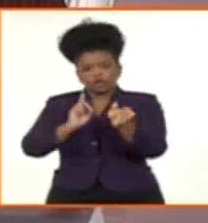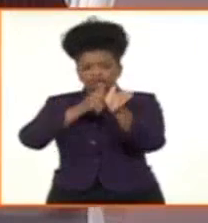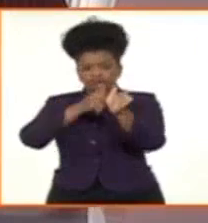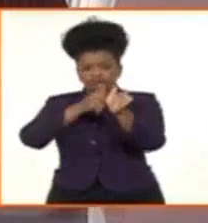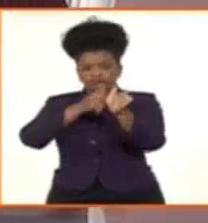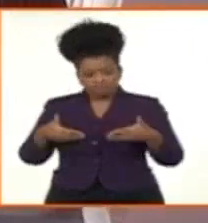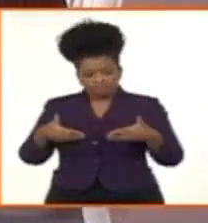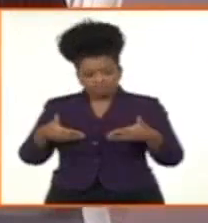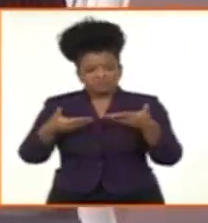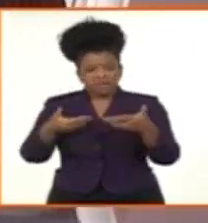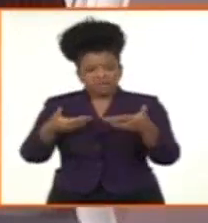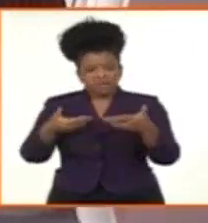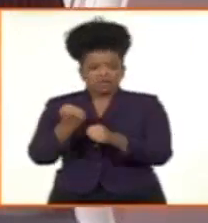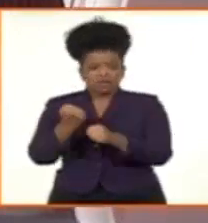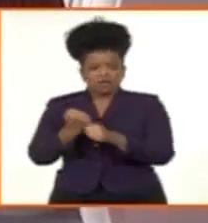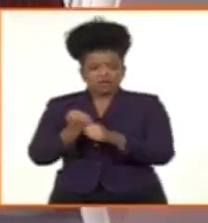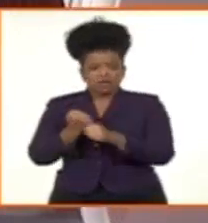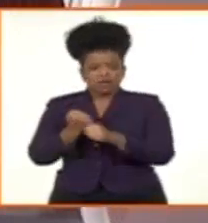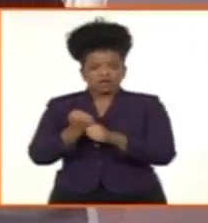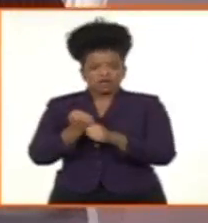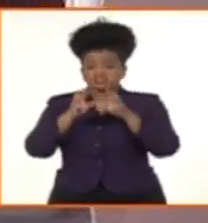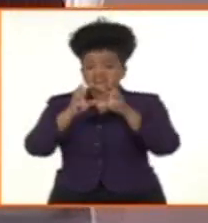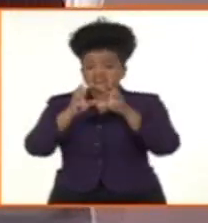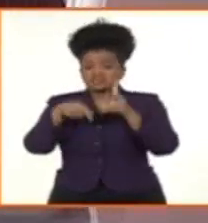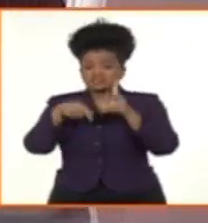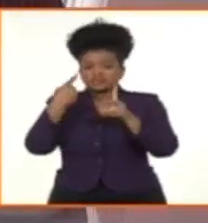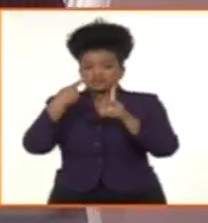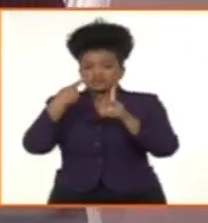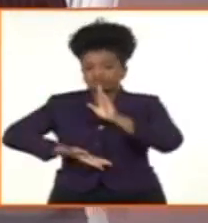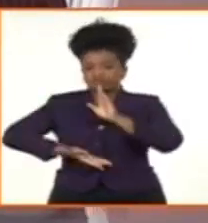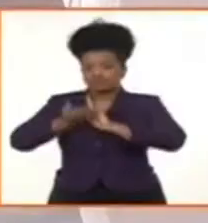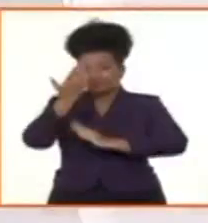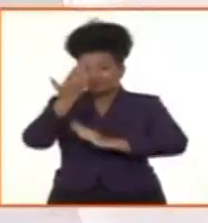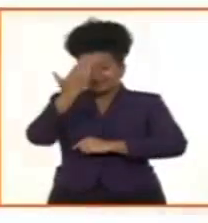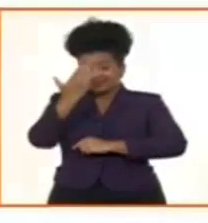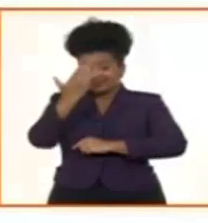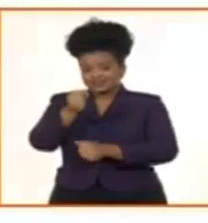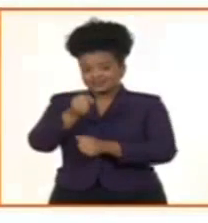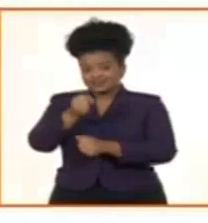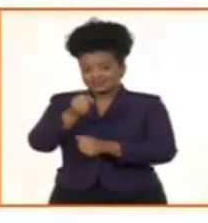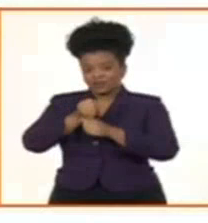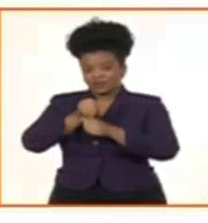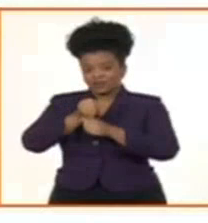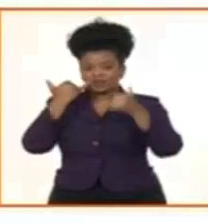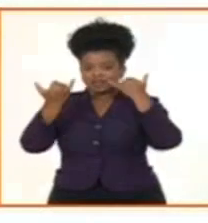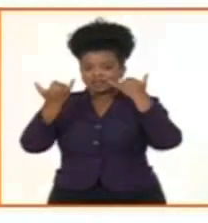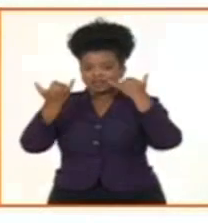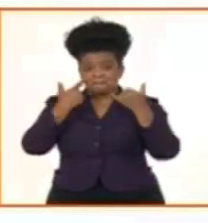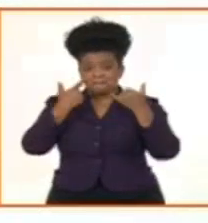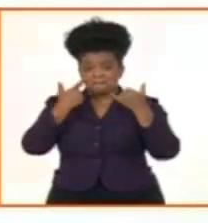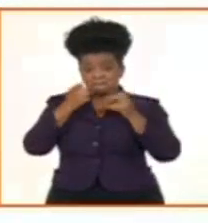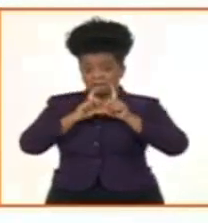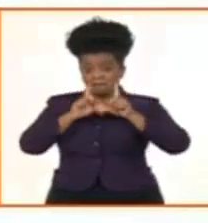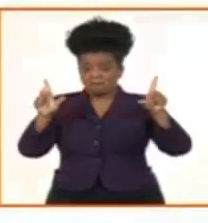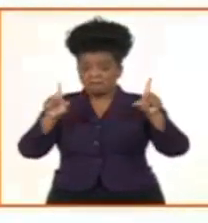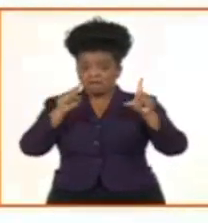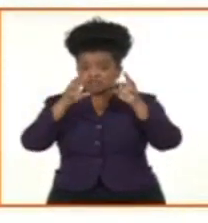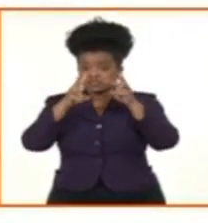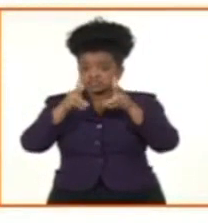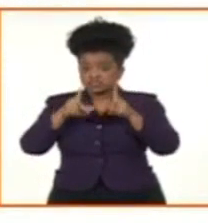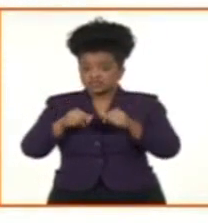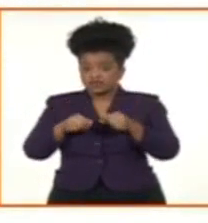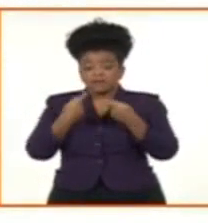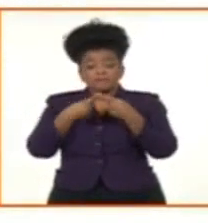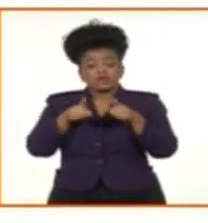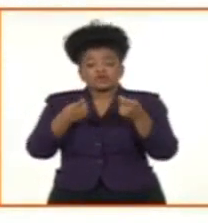estamos exhibiendo estos números que se ven en la pantalla, sino también porque teníamos que ir acelerando